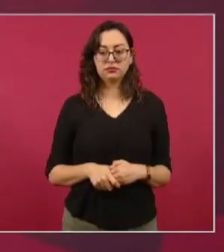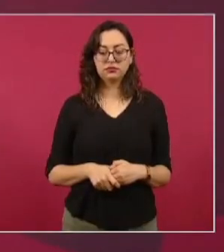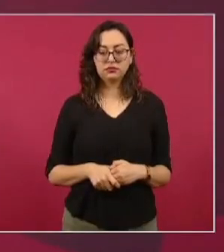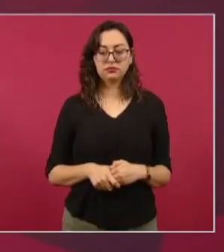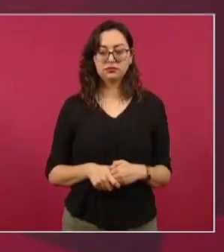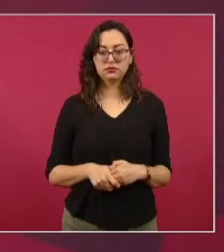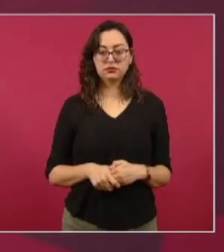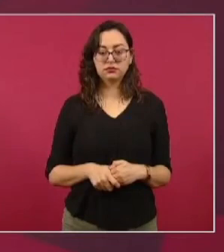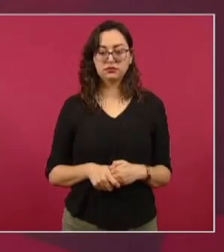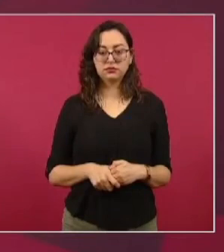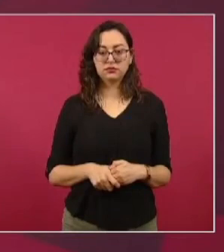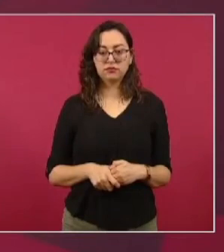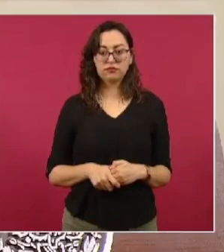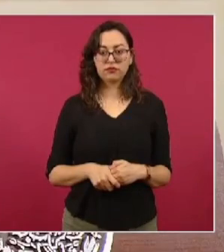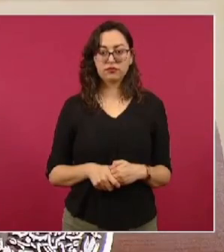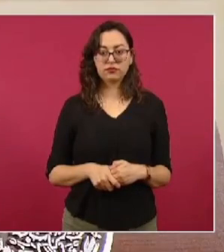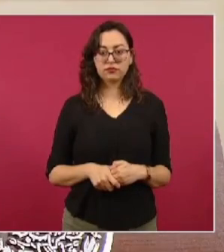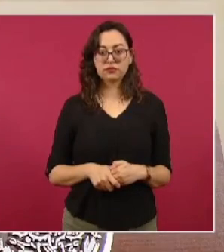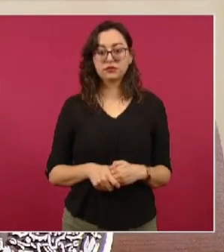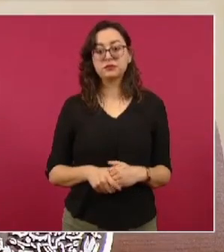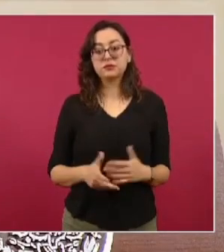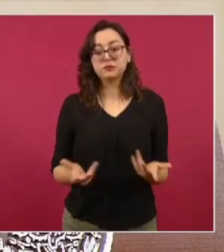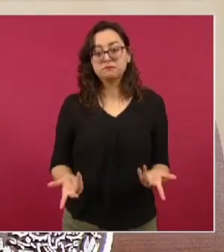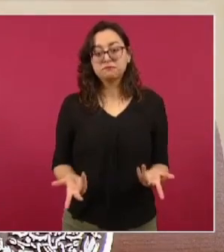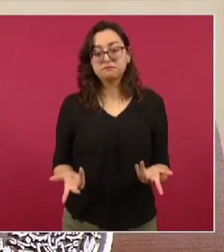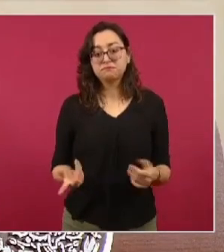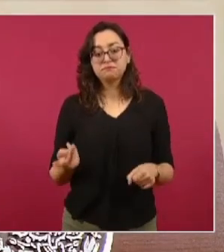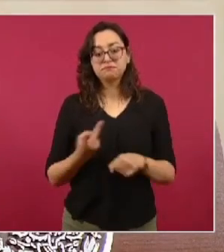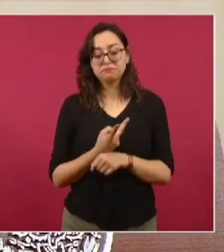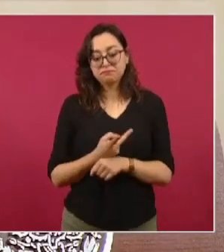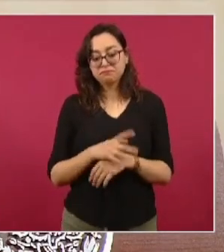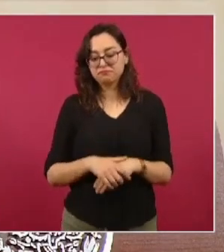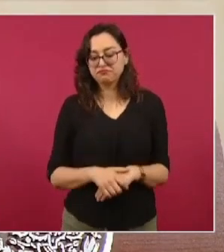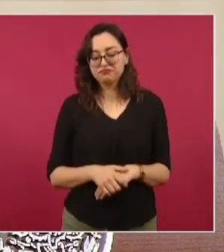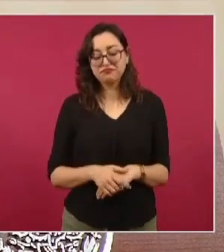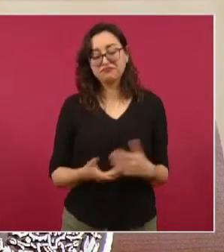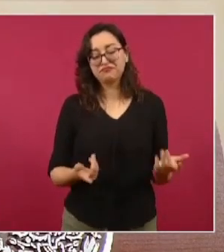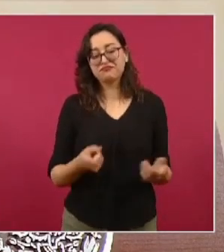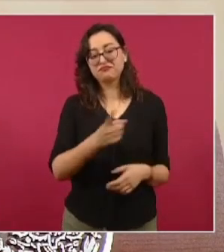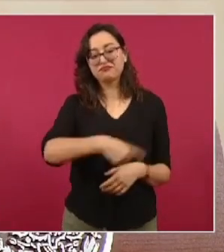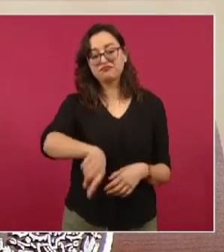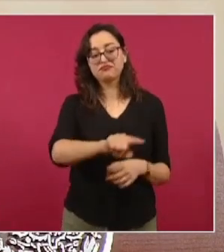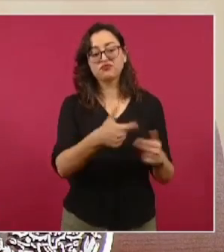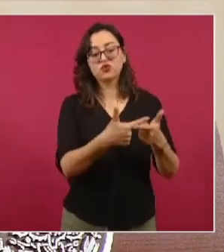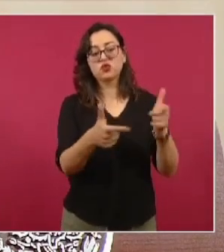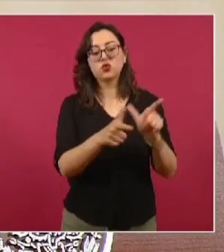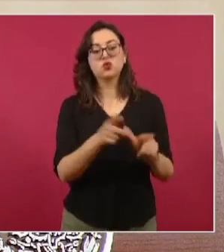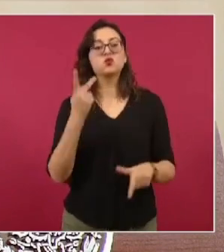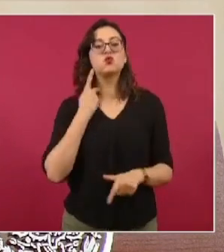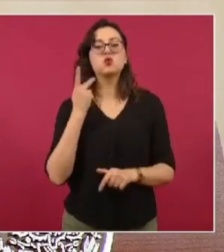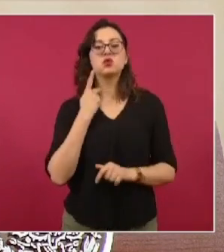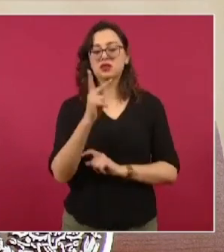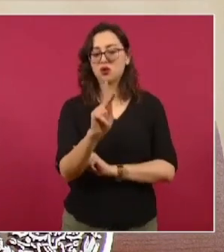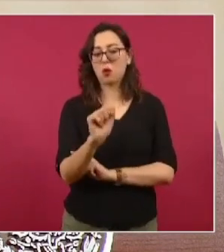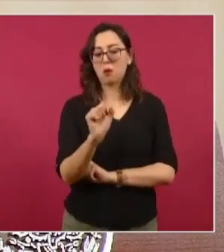con fines politiqueros de repente los panistas se volvieron feministas